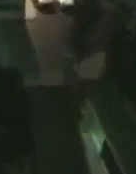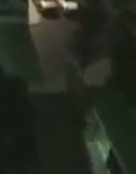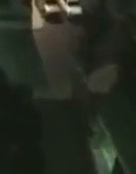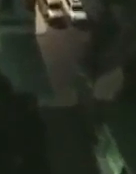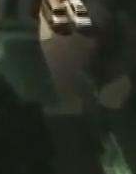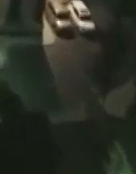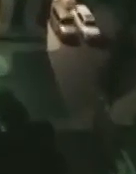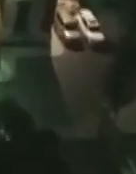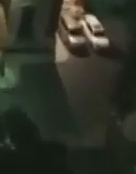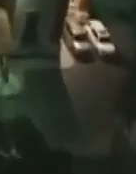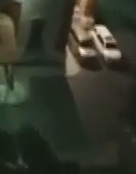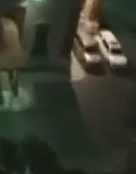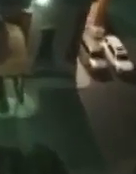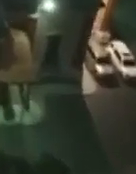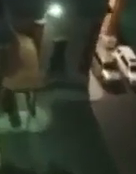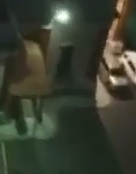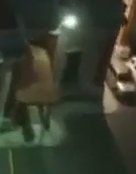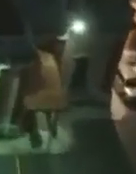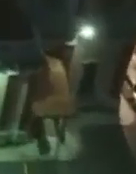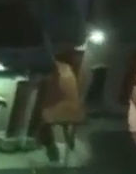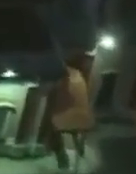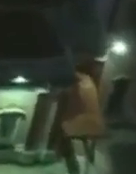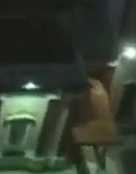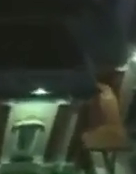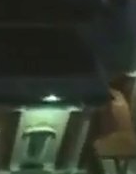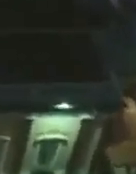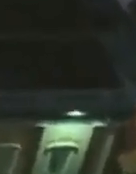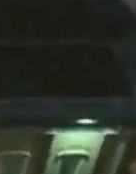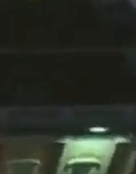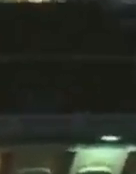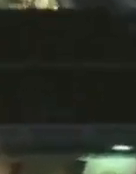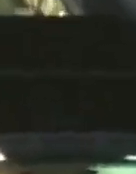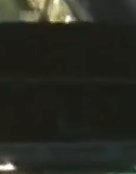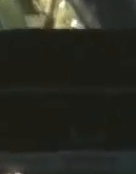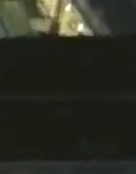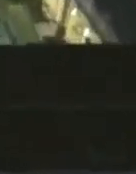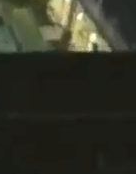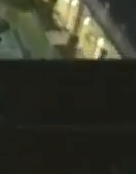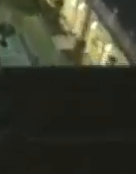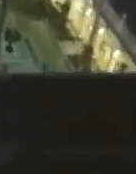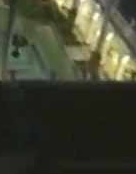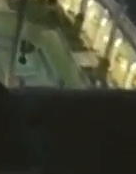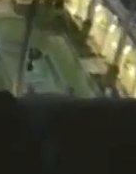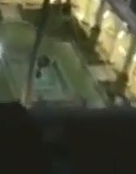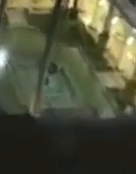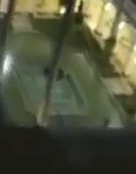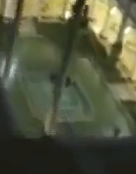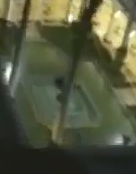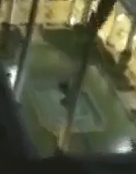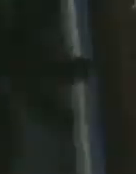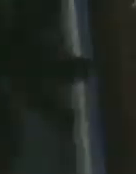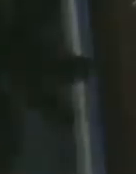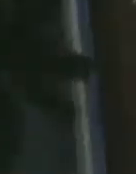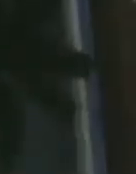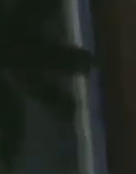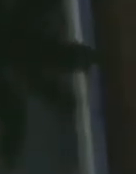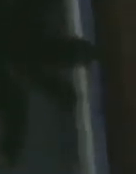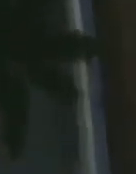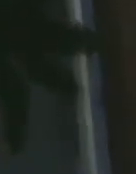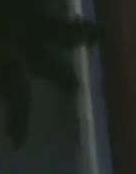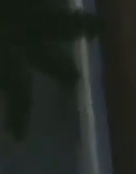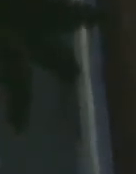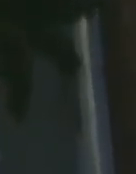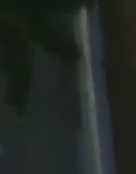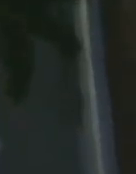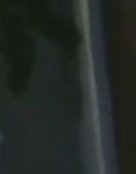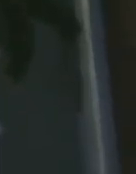Cuba, señor Manuel Marrero Cruz, a Venezuela, quien sostuvo un ameno encuentro en el despacho 1 del Palacio de